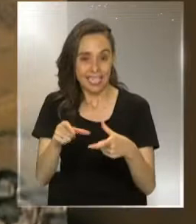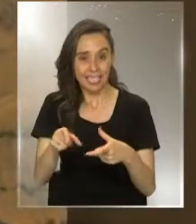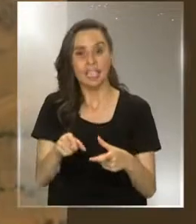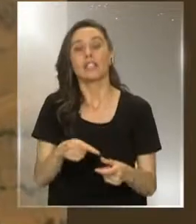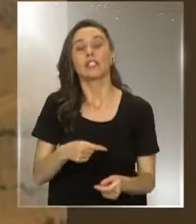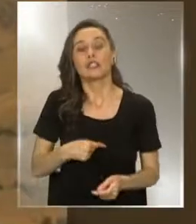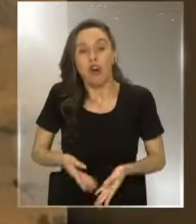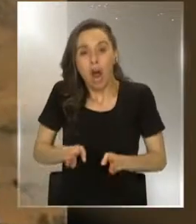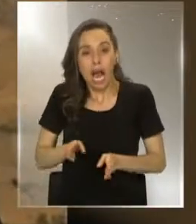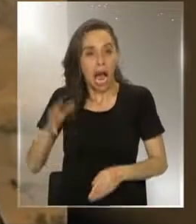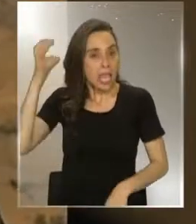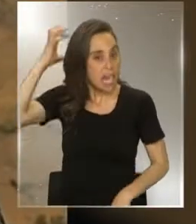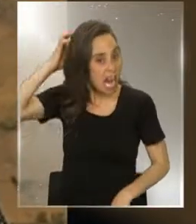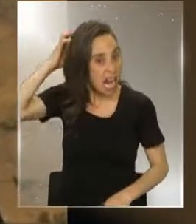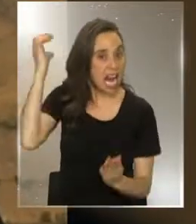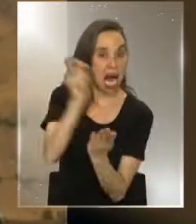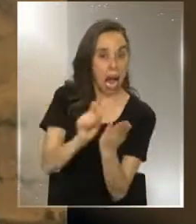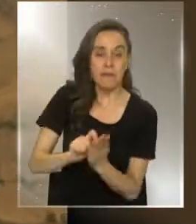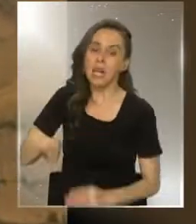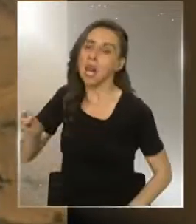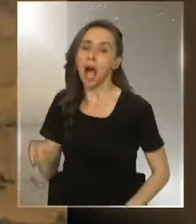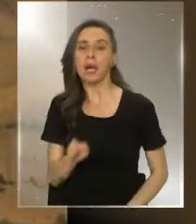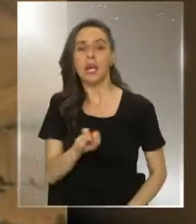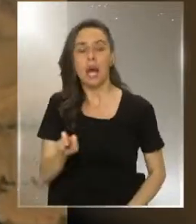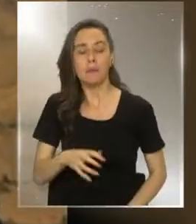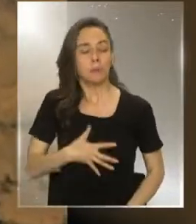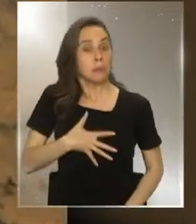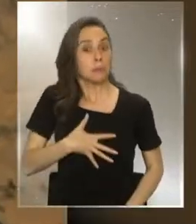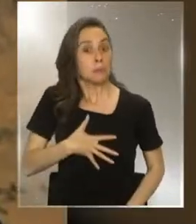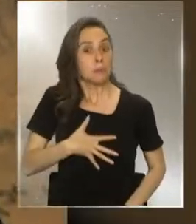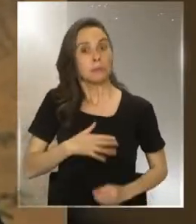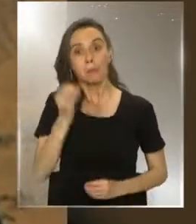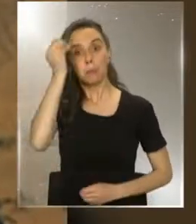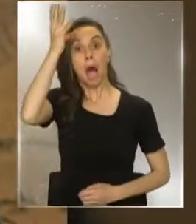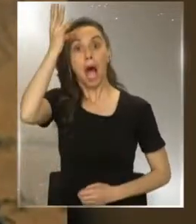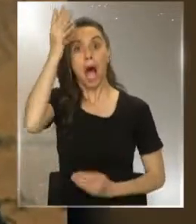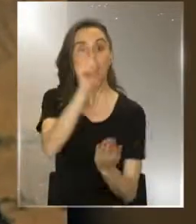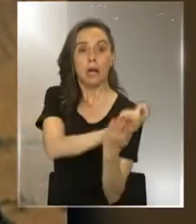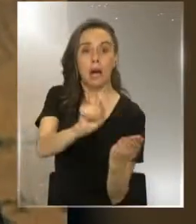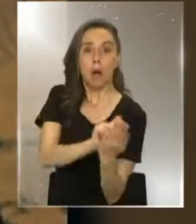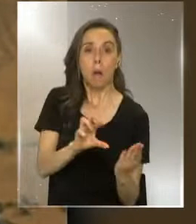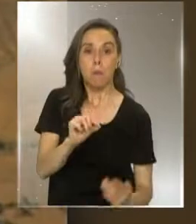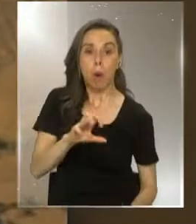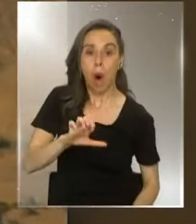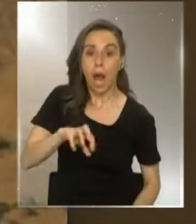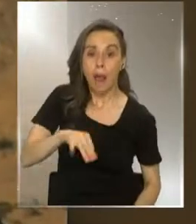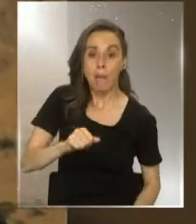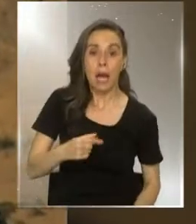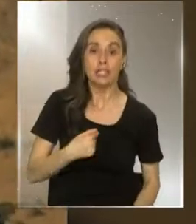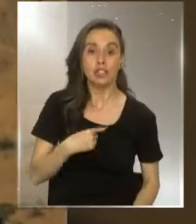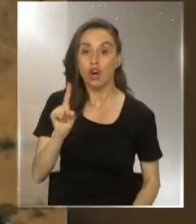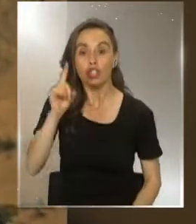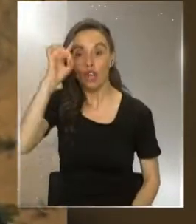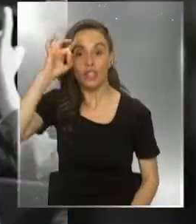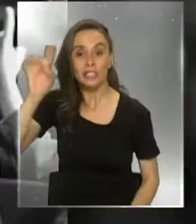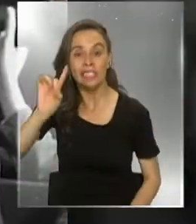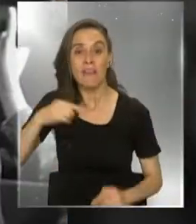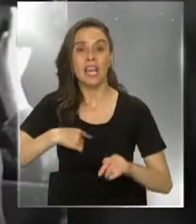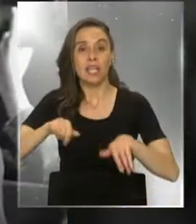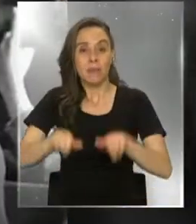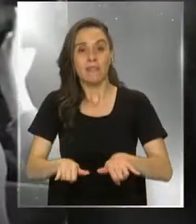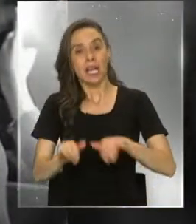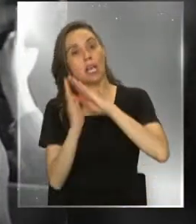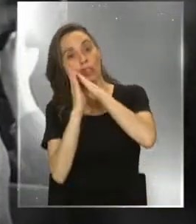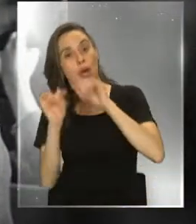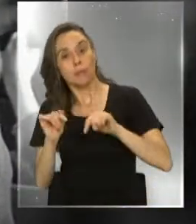calle Gabriela Mistral y surge un poema instantáneamente sin todavía ni siquiera yo supiera que me iba a quedar acá.